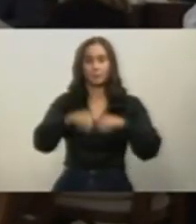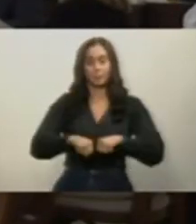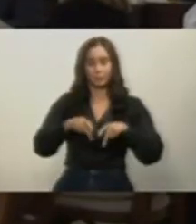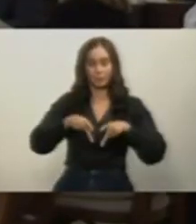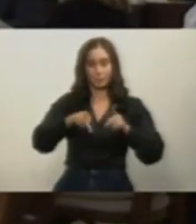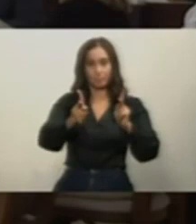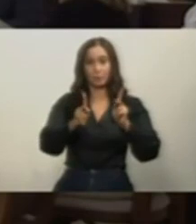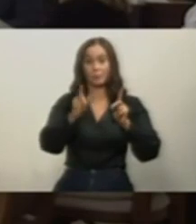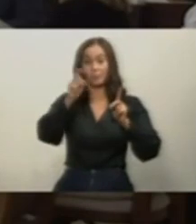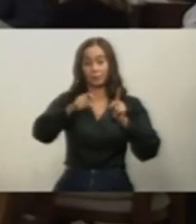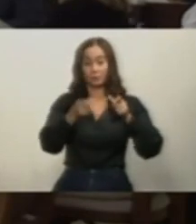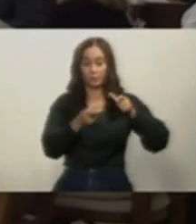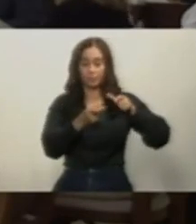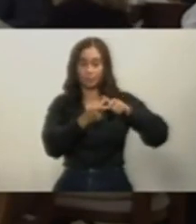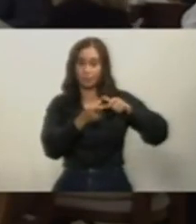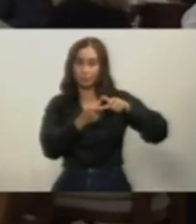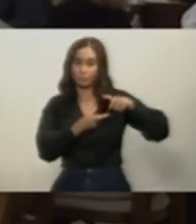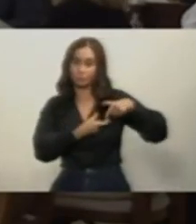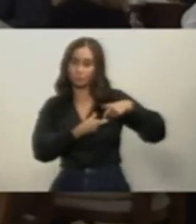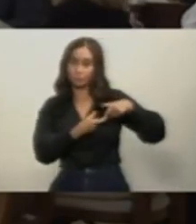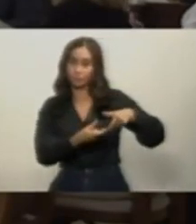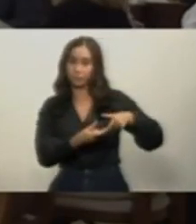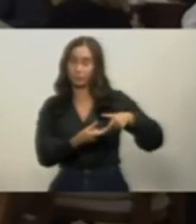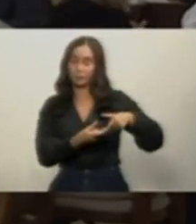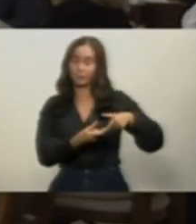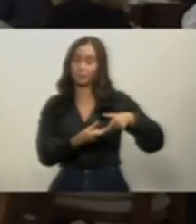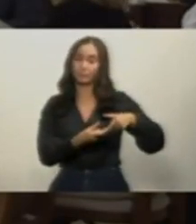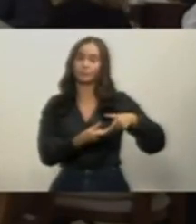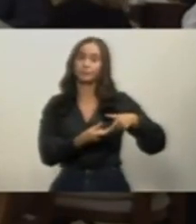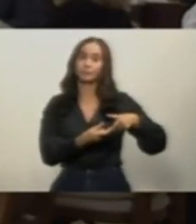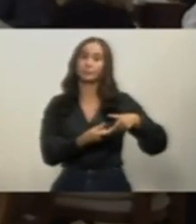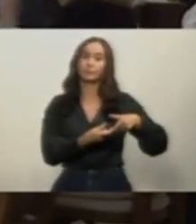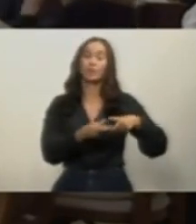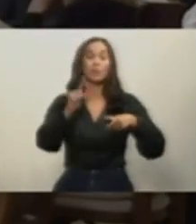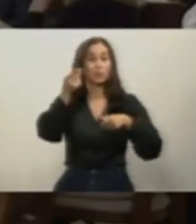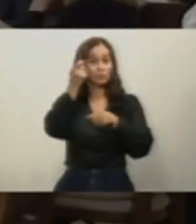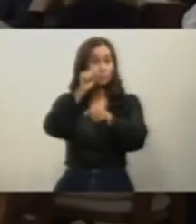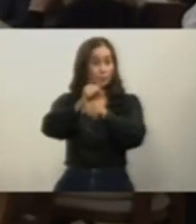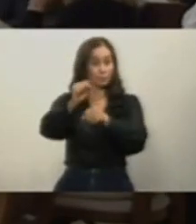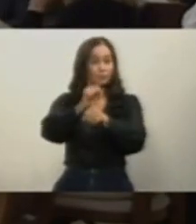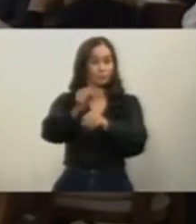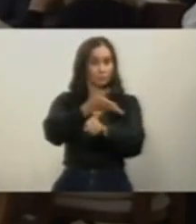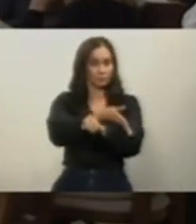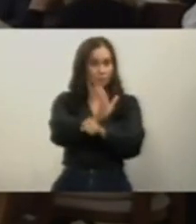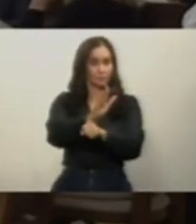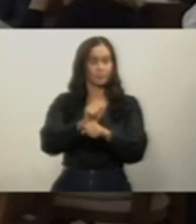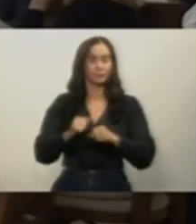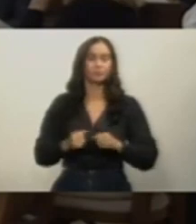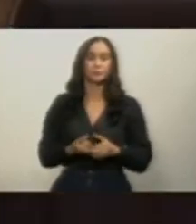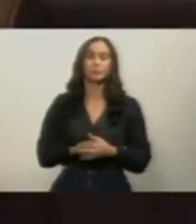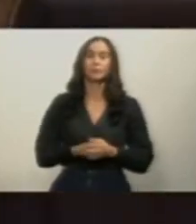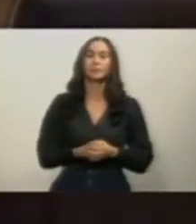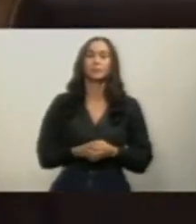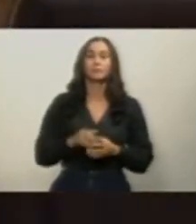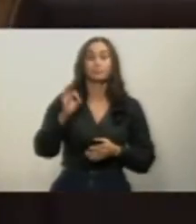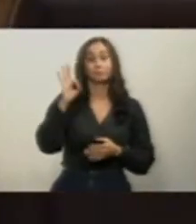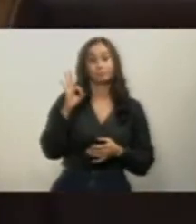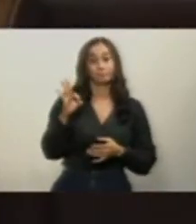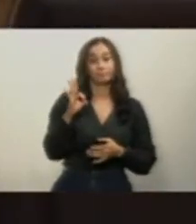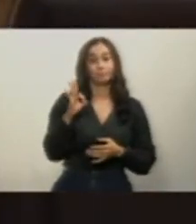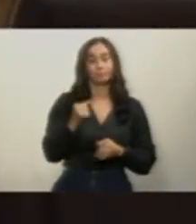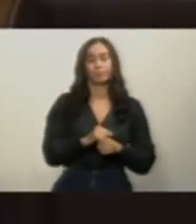identificados exclusivamente durante el ejercicio de sus funciones laborales efe